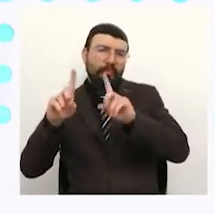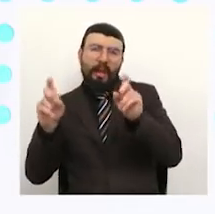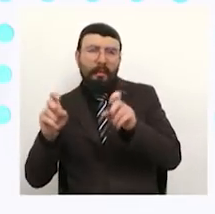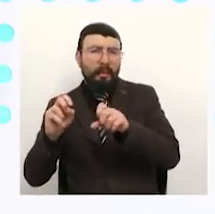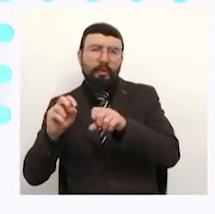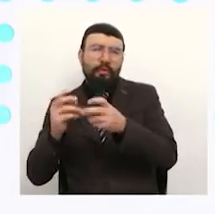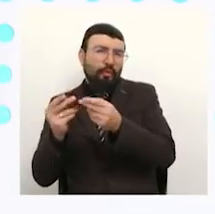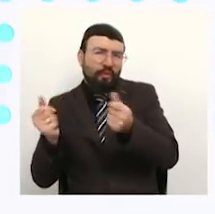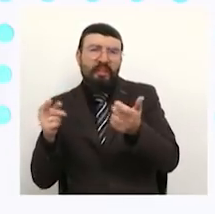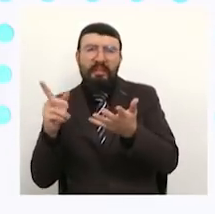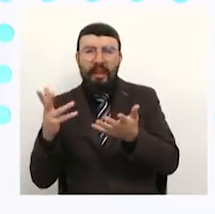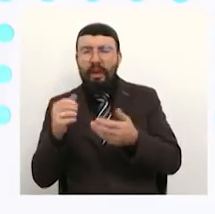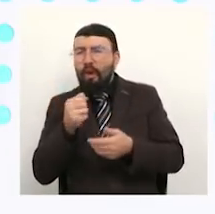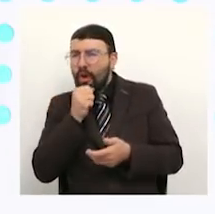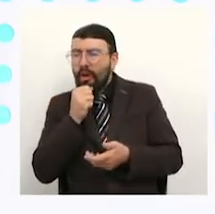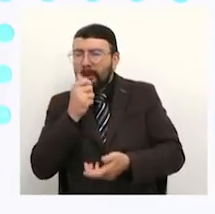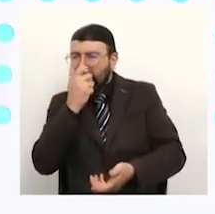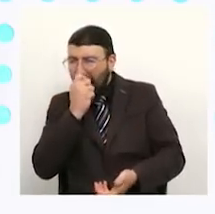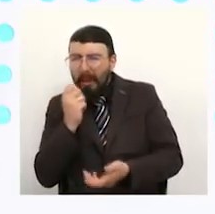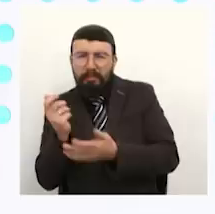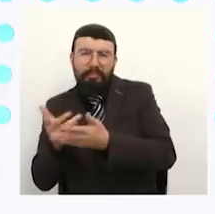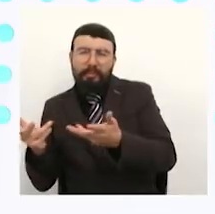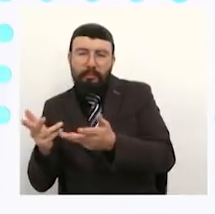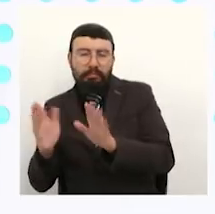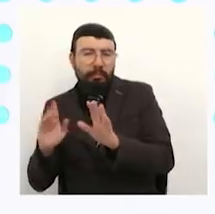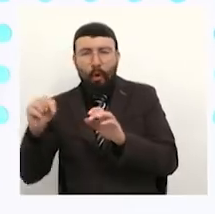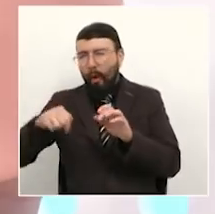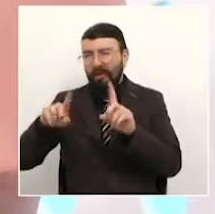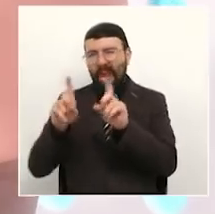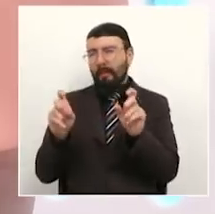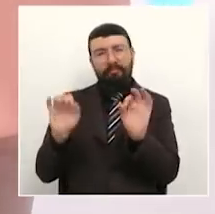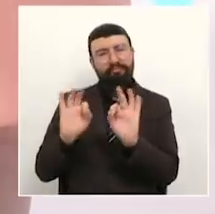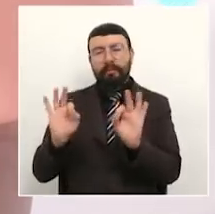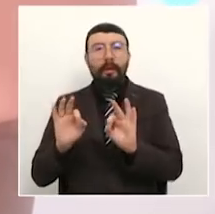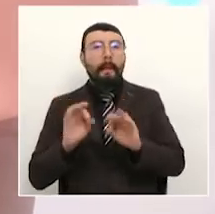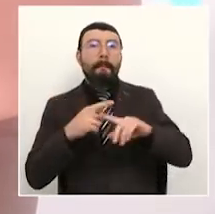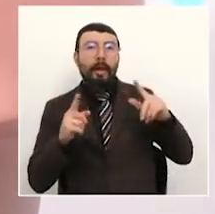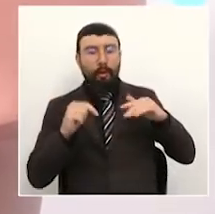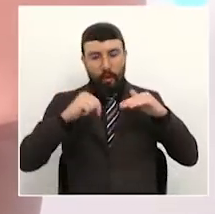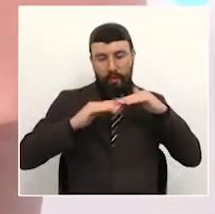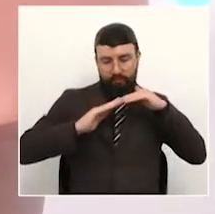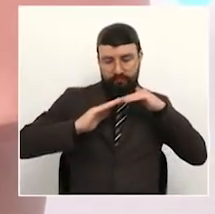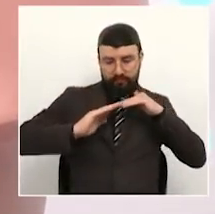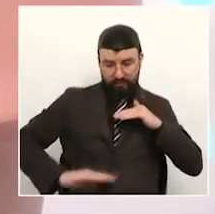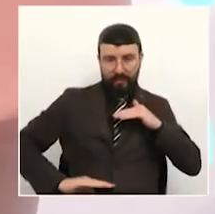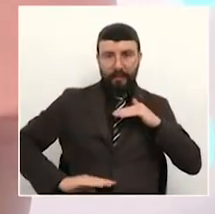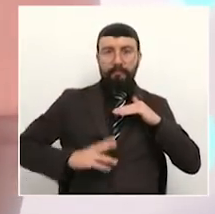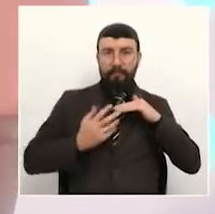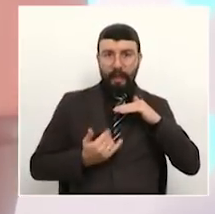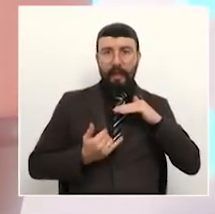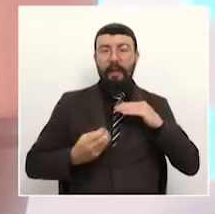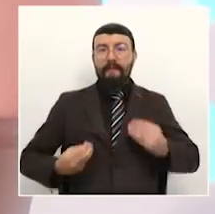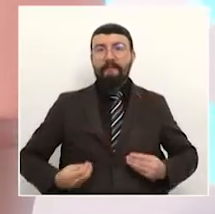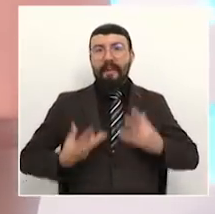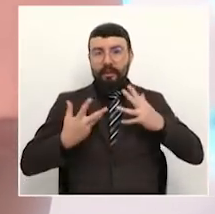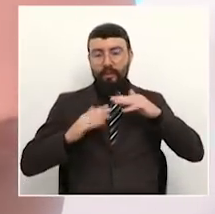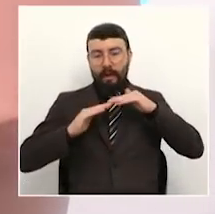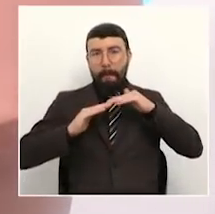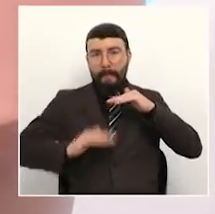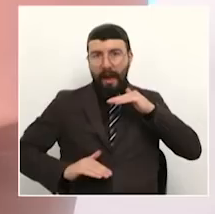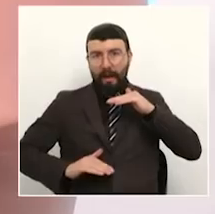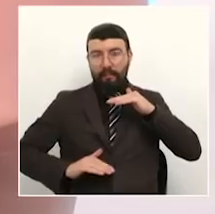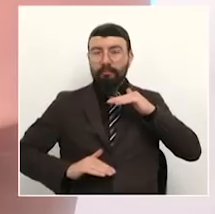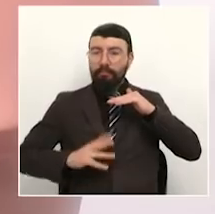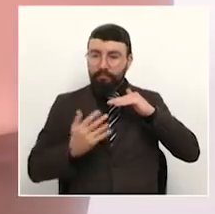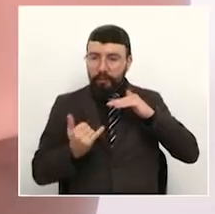pensando ya en las respiratorias bajas que son las que corresponden desde los bronquios o hacia abajo incluyendo el pulmón entonces ahí es donde nos vamos a centrar el día